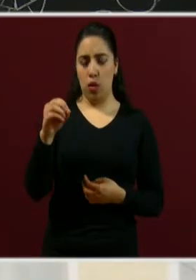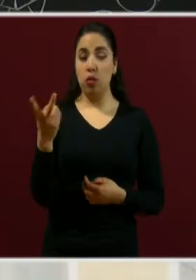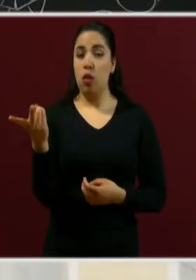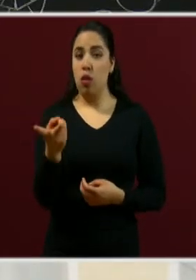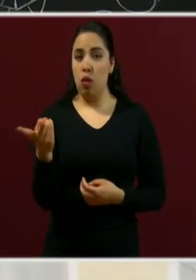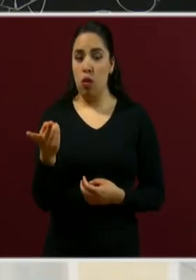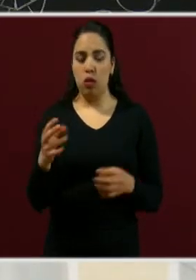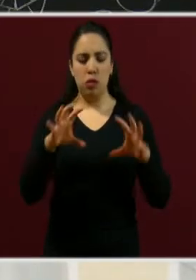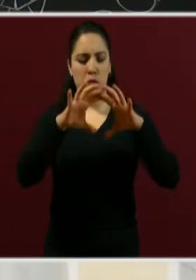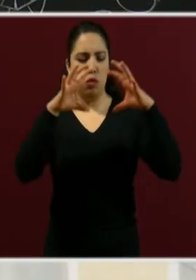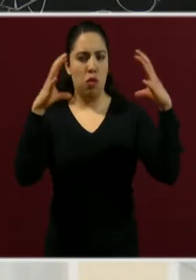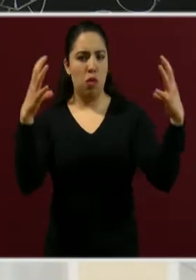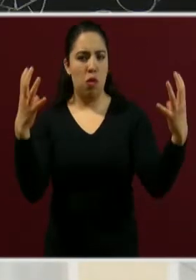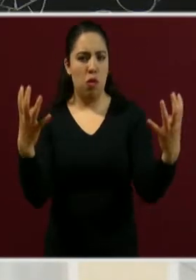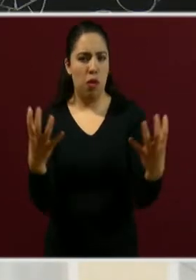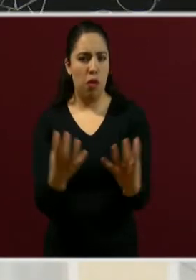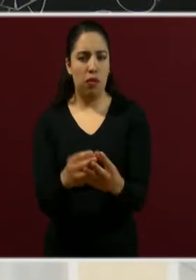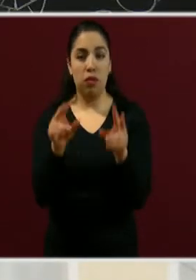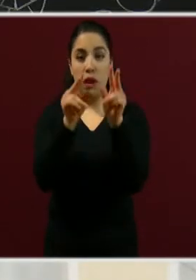gigantes helados.